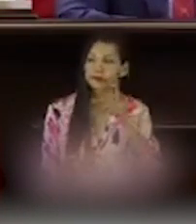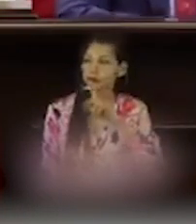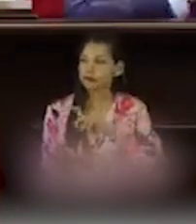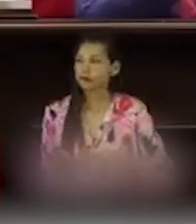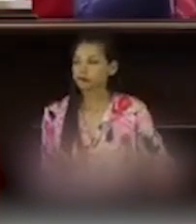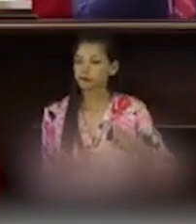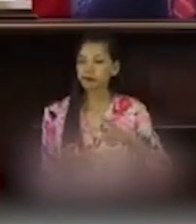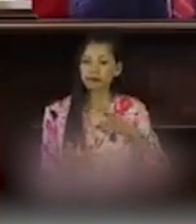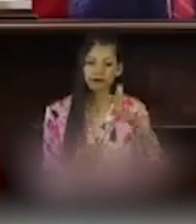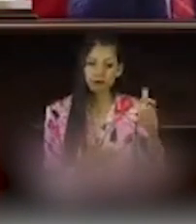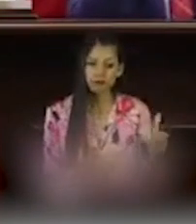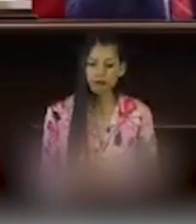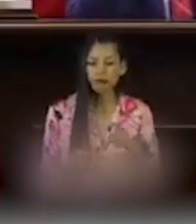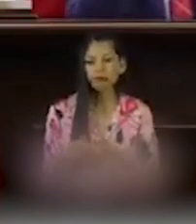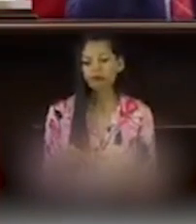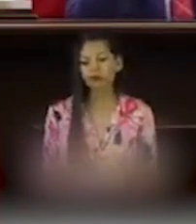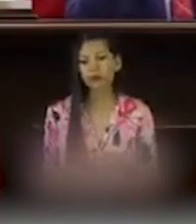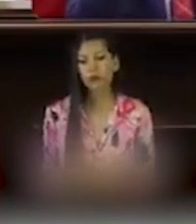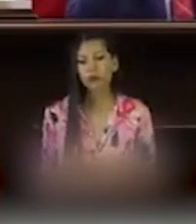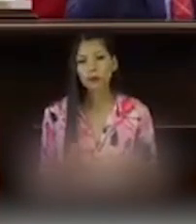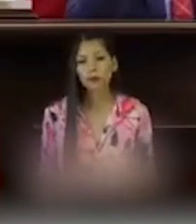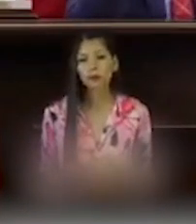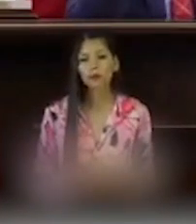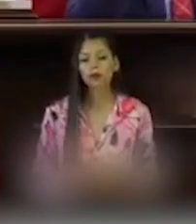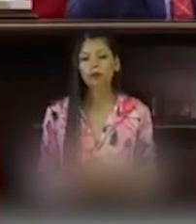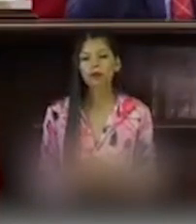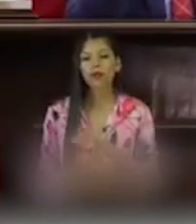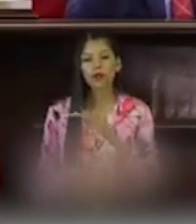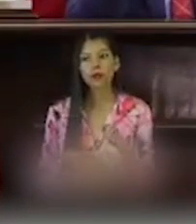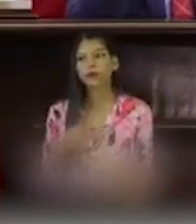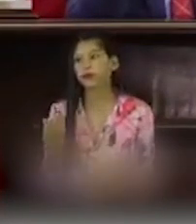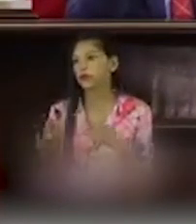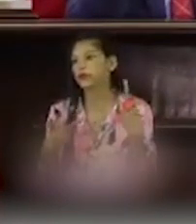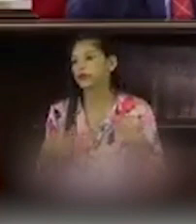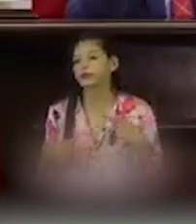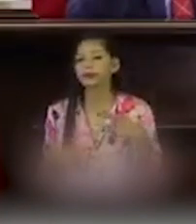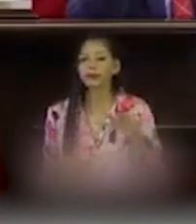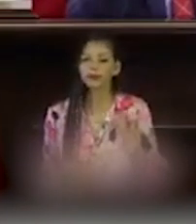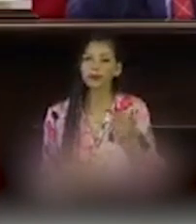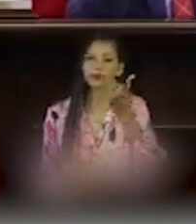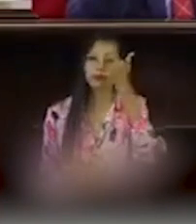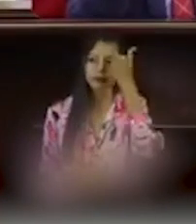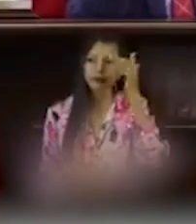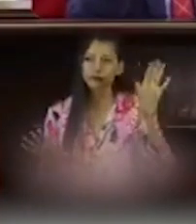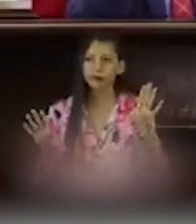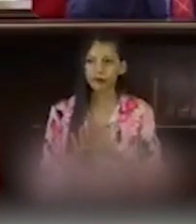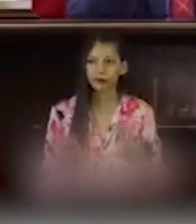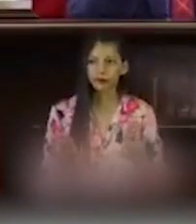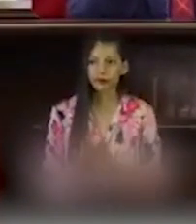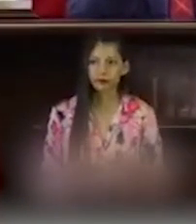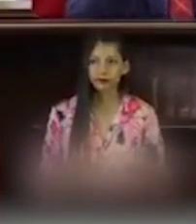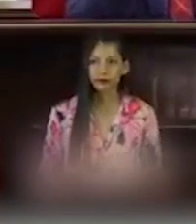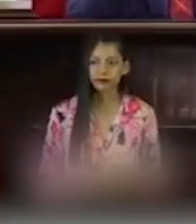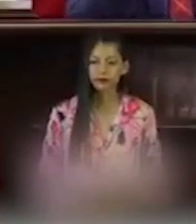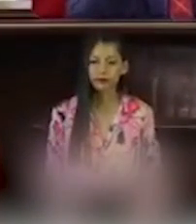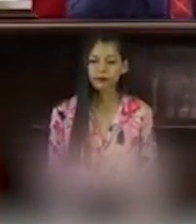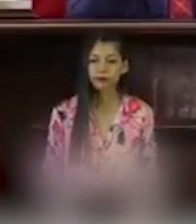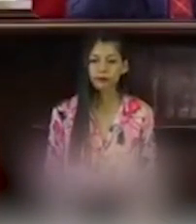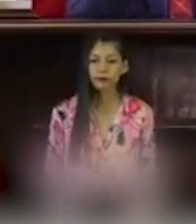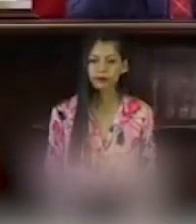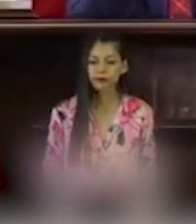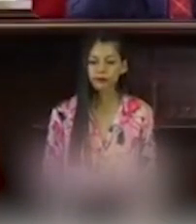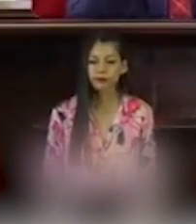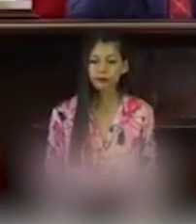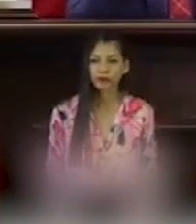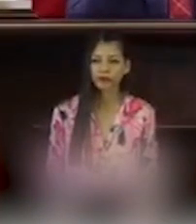Rápido y Furioso. Yo, si usted no ha escuchado estas declaraciones de Adán Augusto López, me gustaría que las escuchara aquí en Sin Censura para